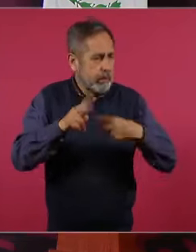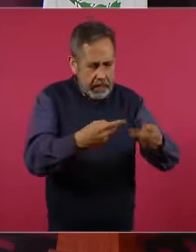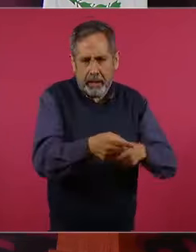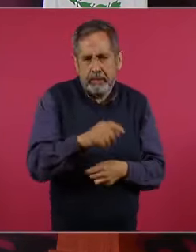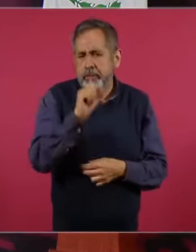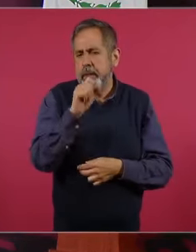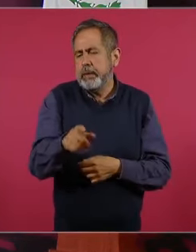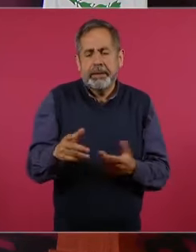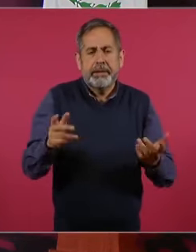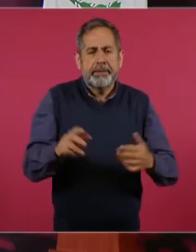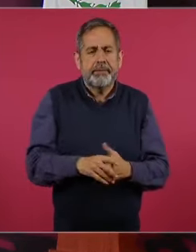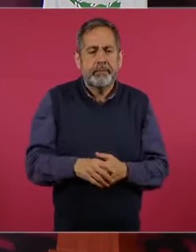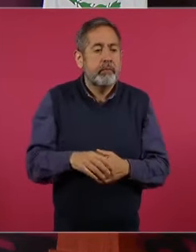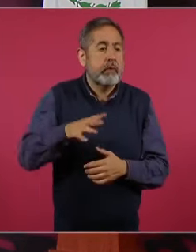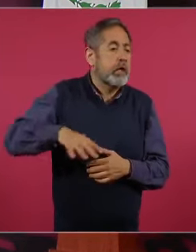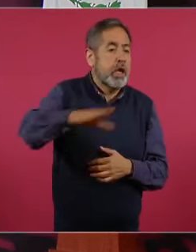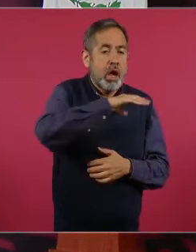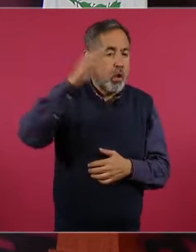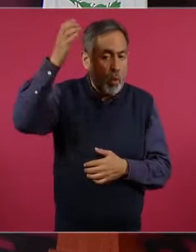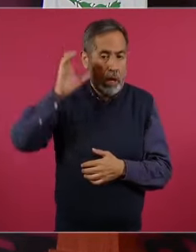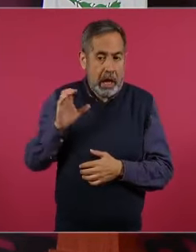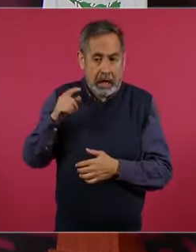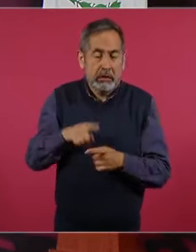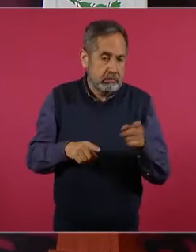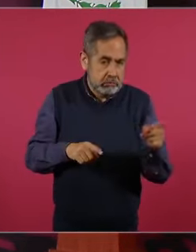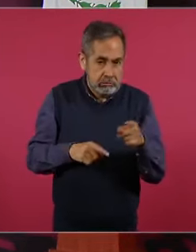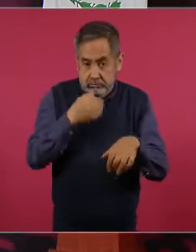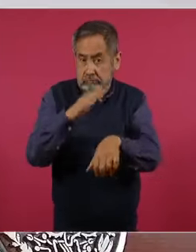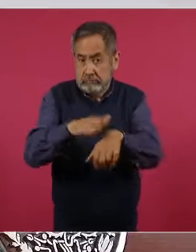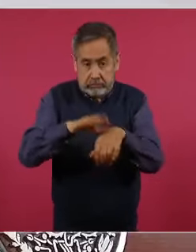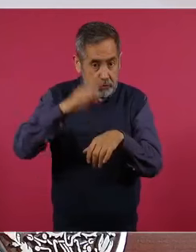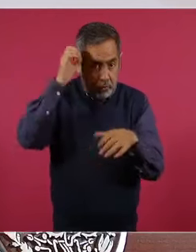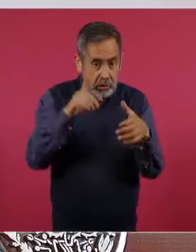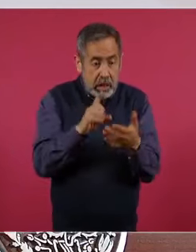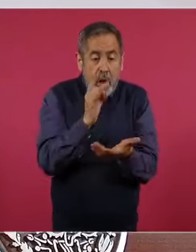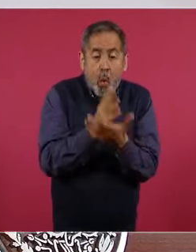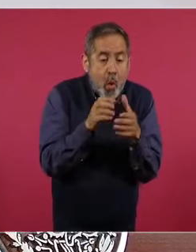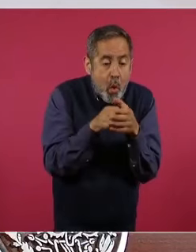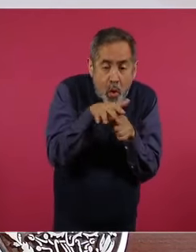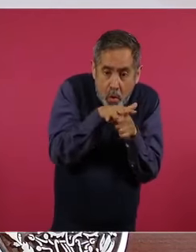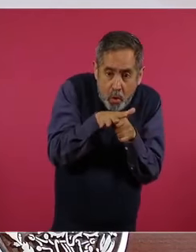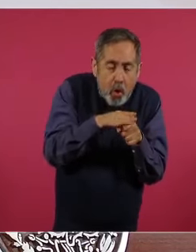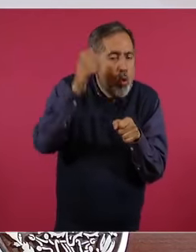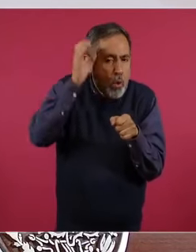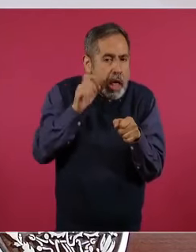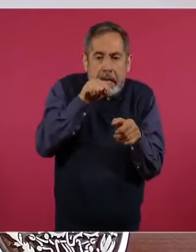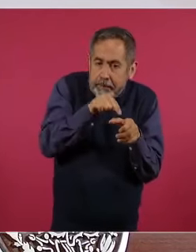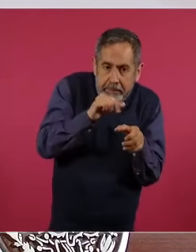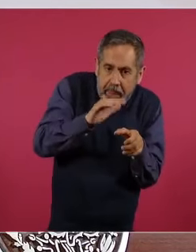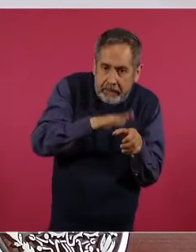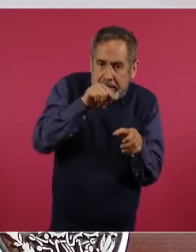de Culiacán, que además es solo Culiacán,